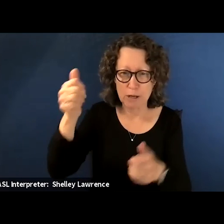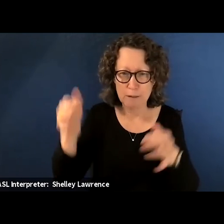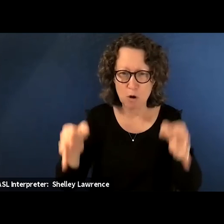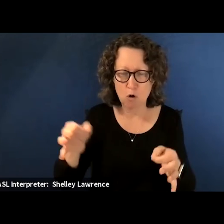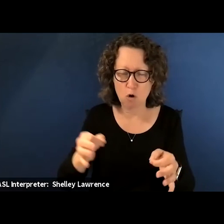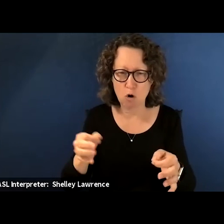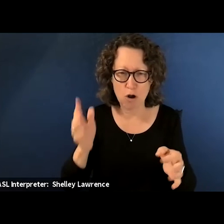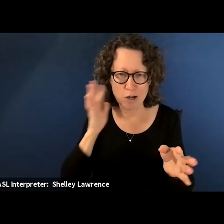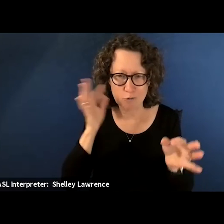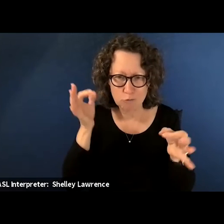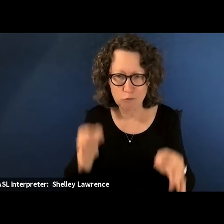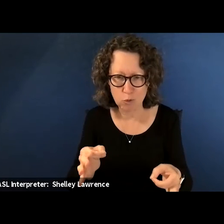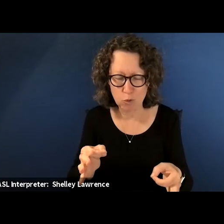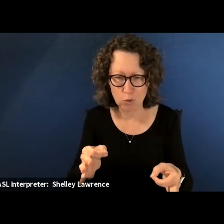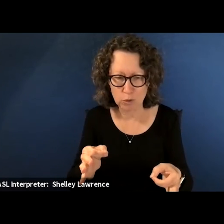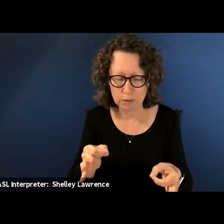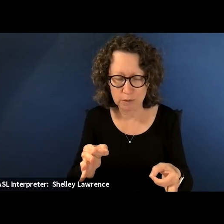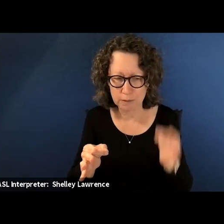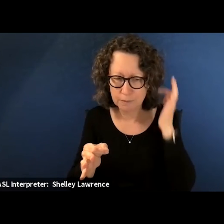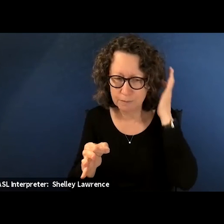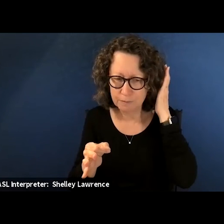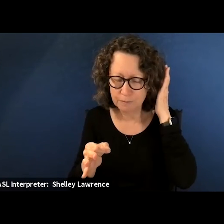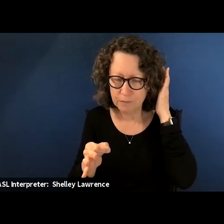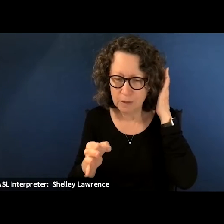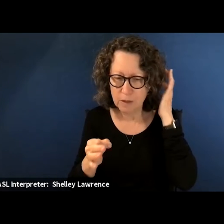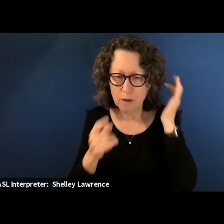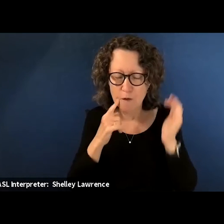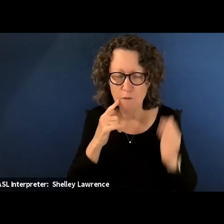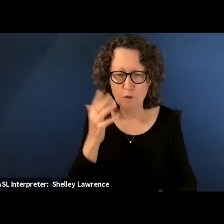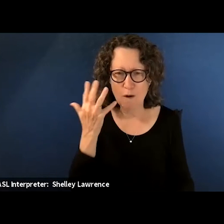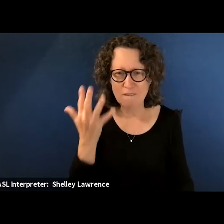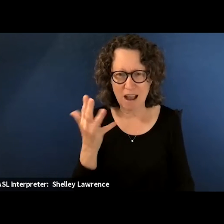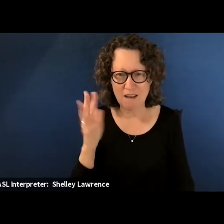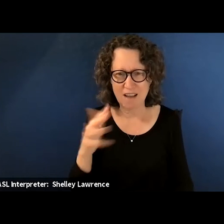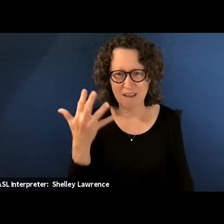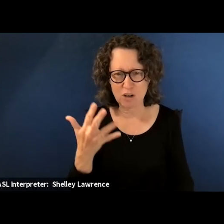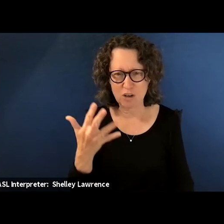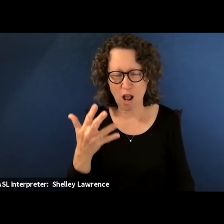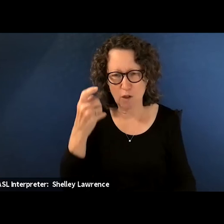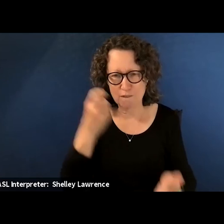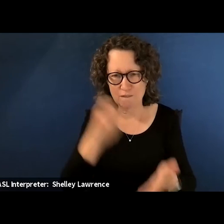Jacobson de Massachusetts ha dicho que